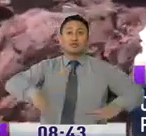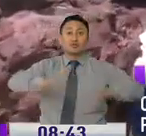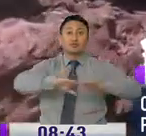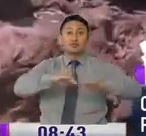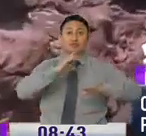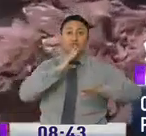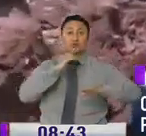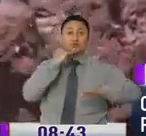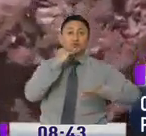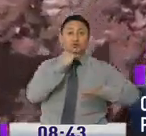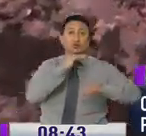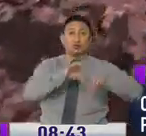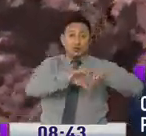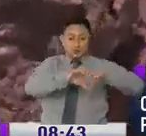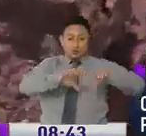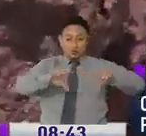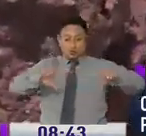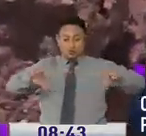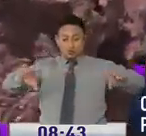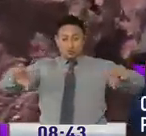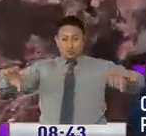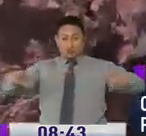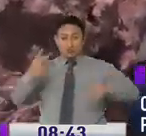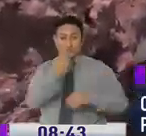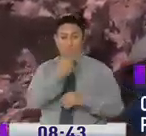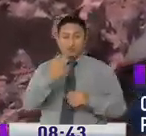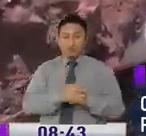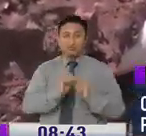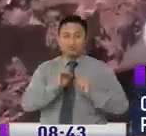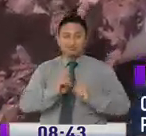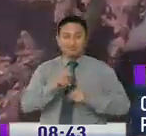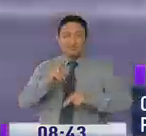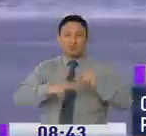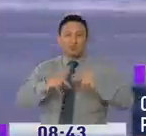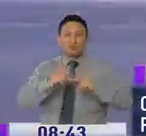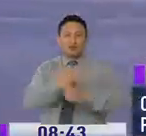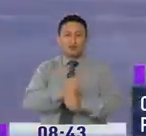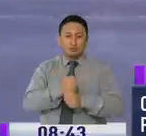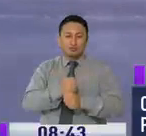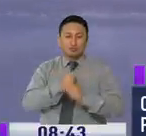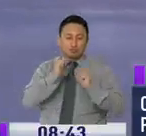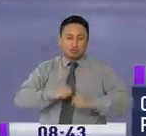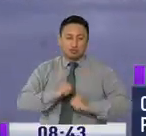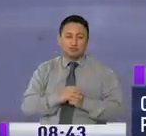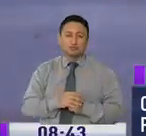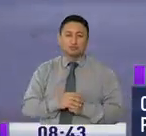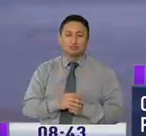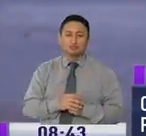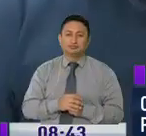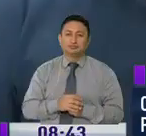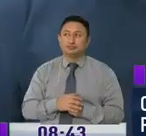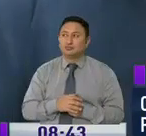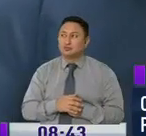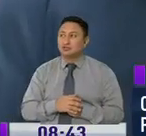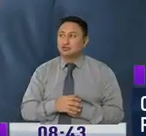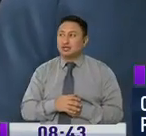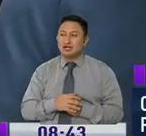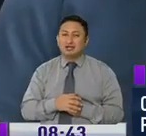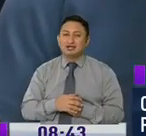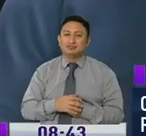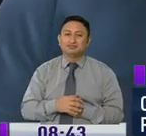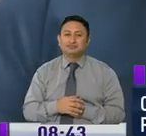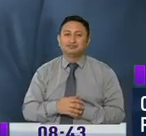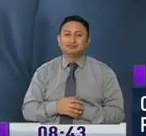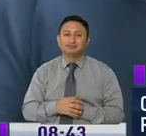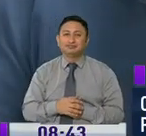la tubería del alcantarillado, como la del agua potable, está construida de manera que puede soportar el embate del mar. La distancia